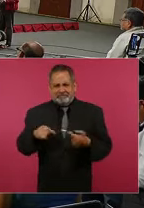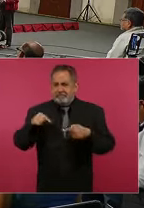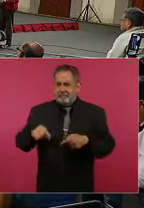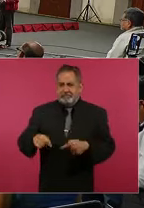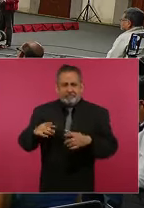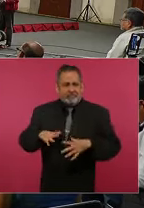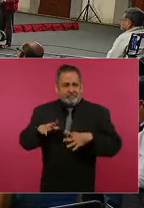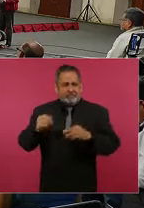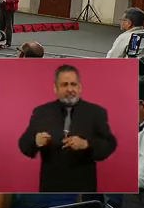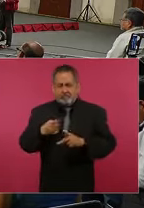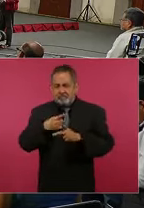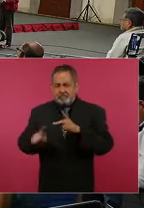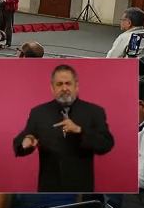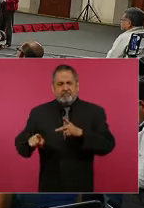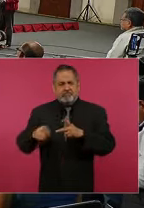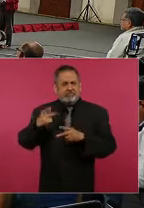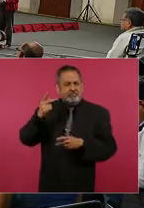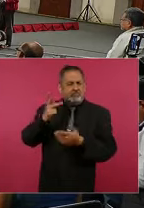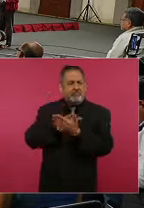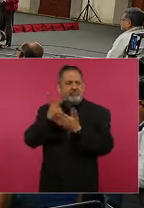bienestar que se están aplicando en todo el país.